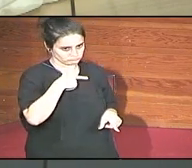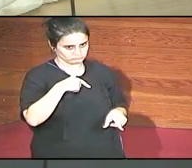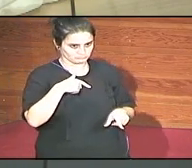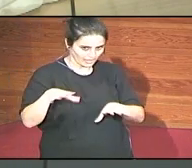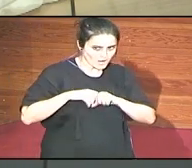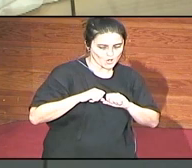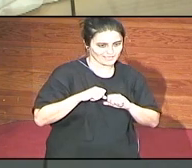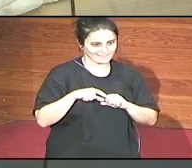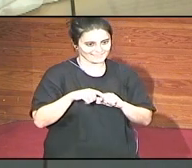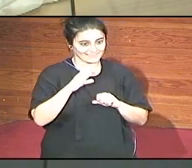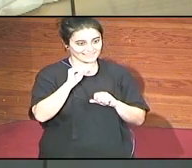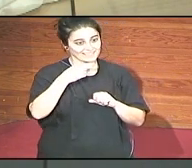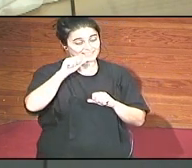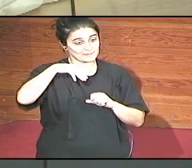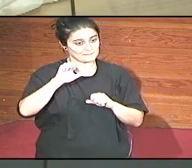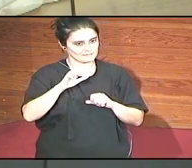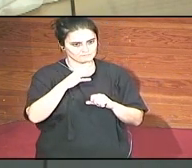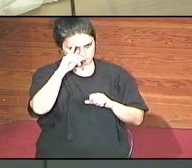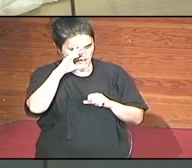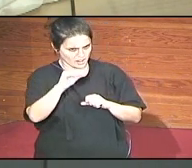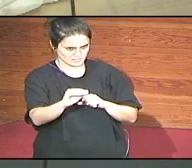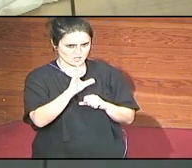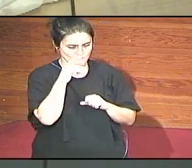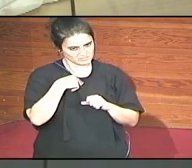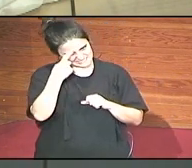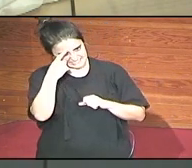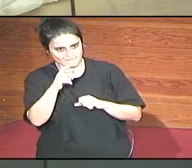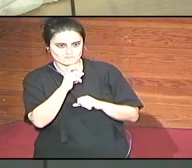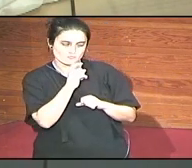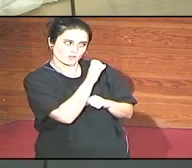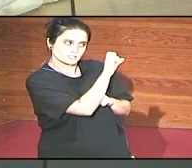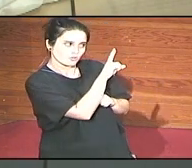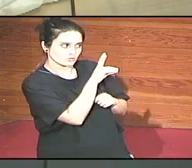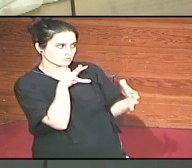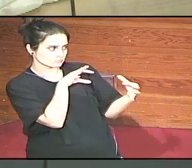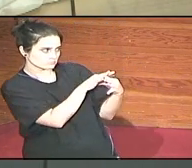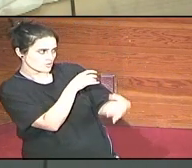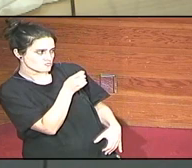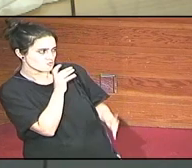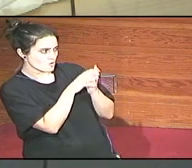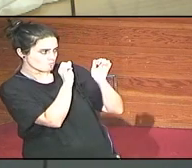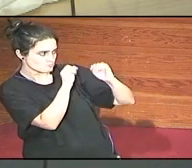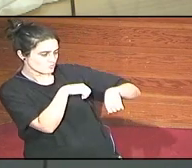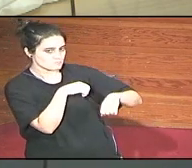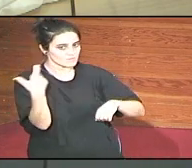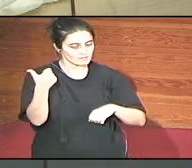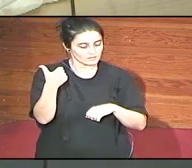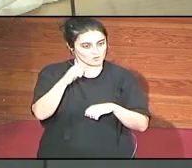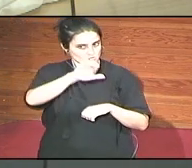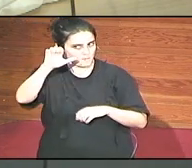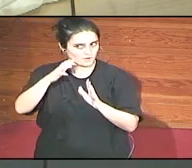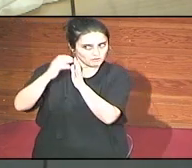que que sabe cómo manejarse para ser el aliado de eeuu de europa de israel también